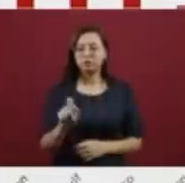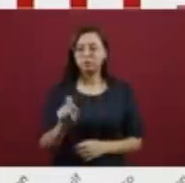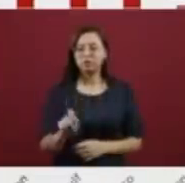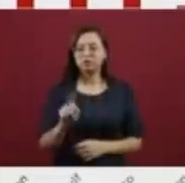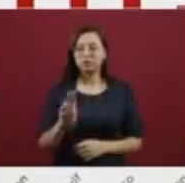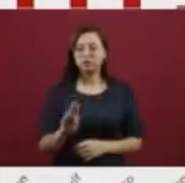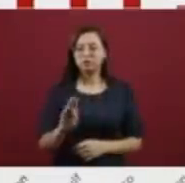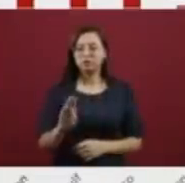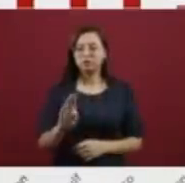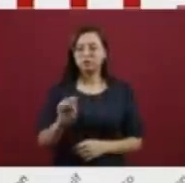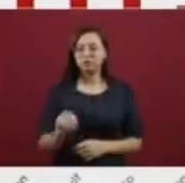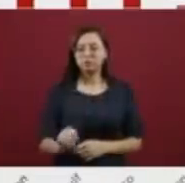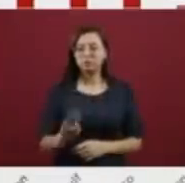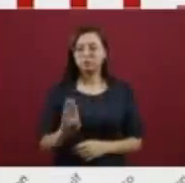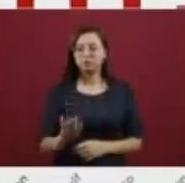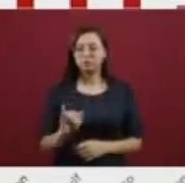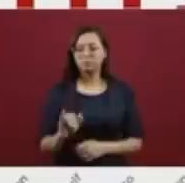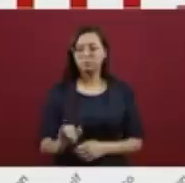20.99, BP